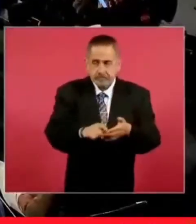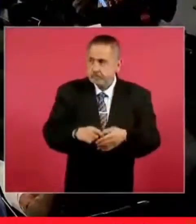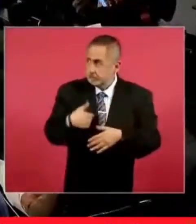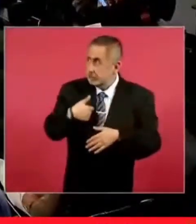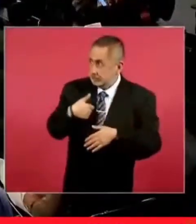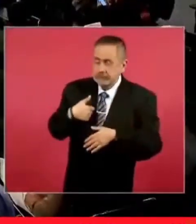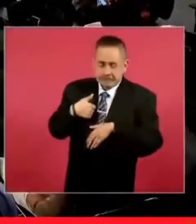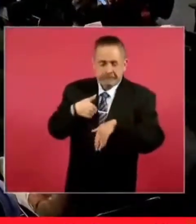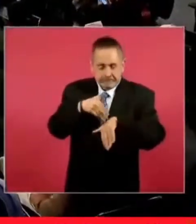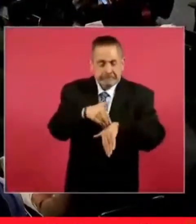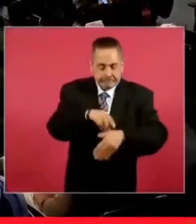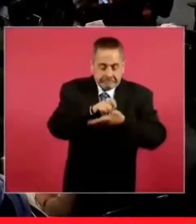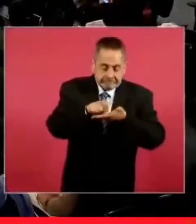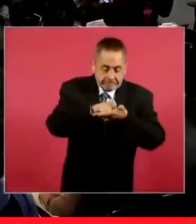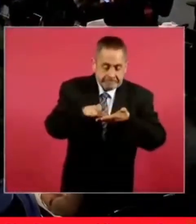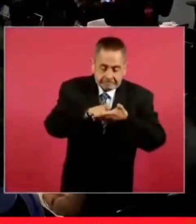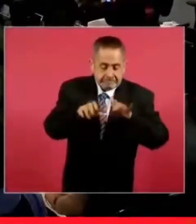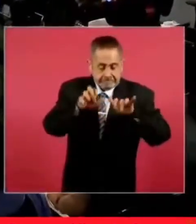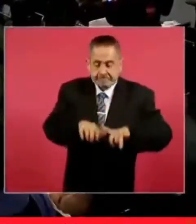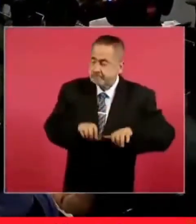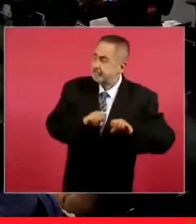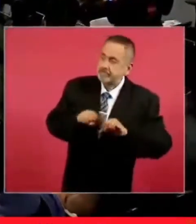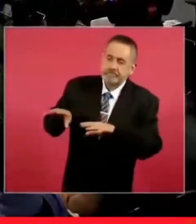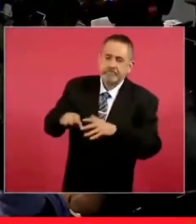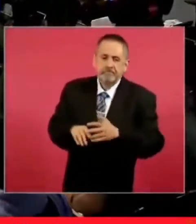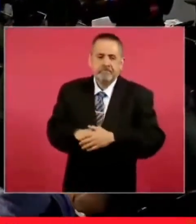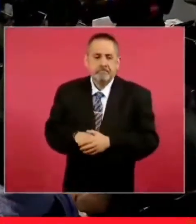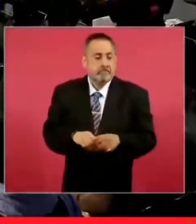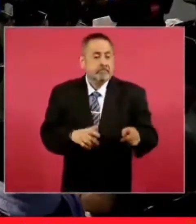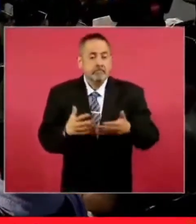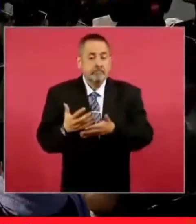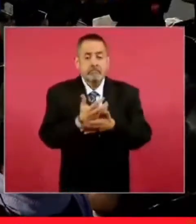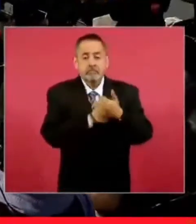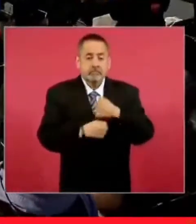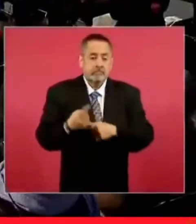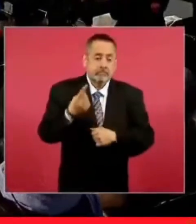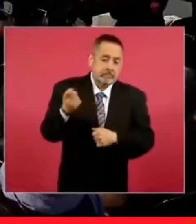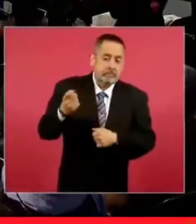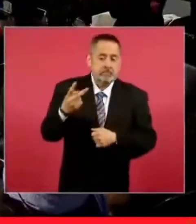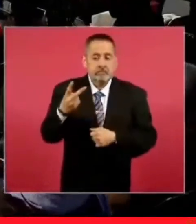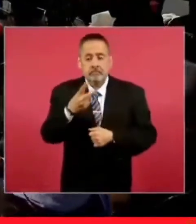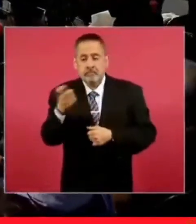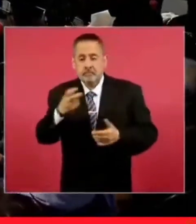definiciones. Es que ganan 100, 200,000 pesos,